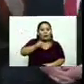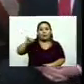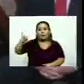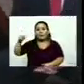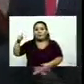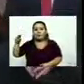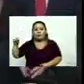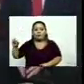Noticiero Hechos.